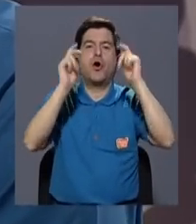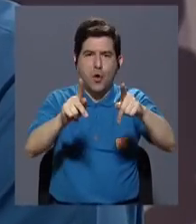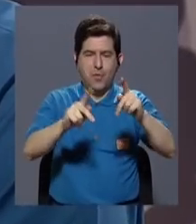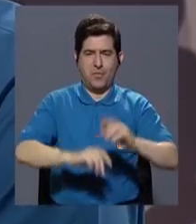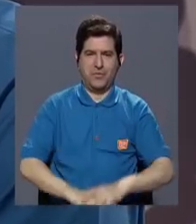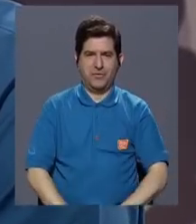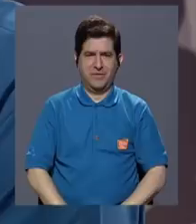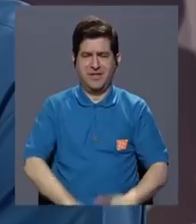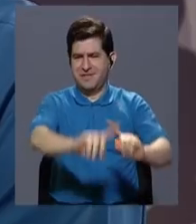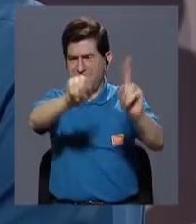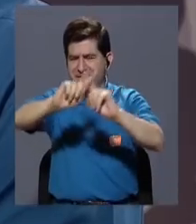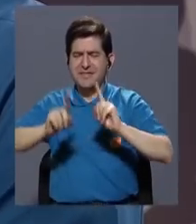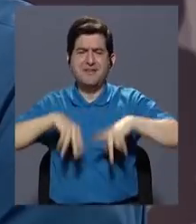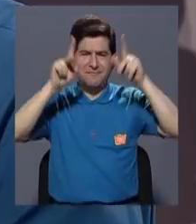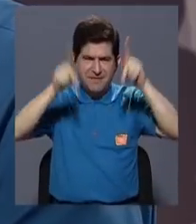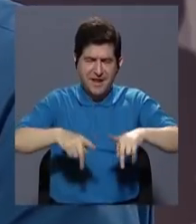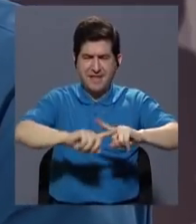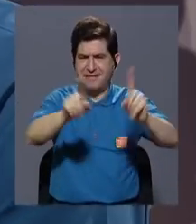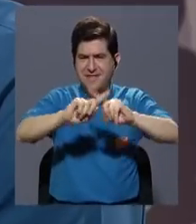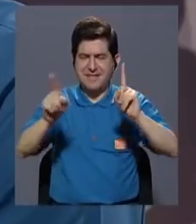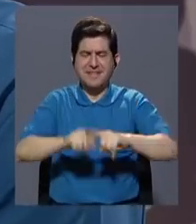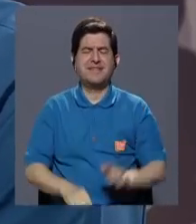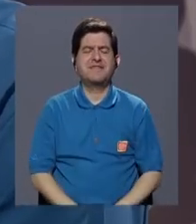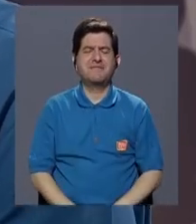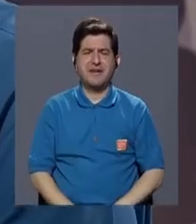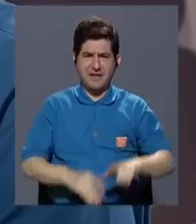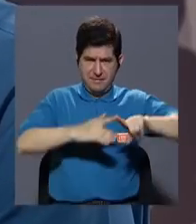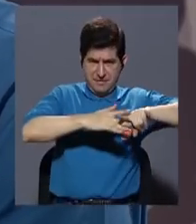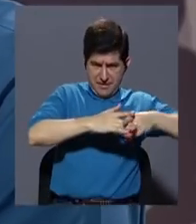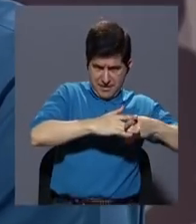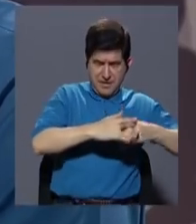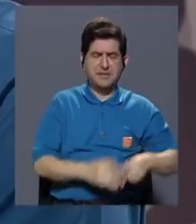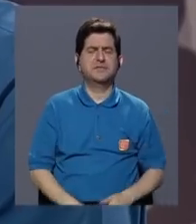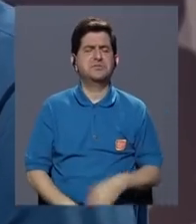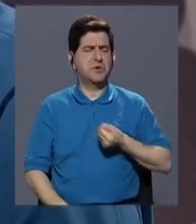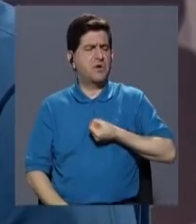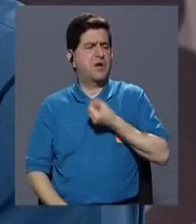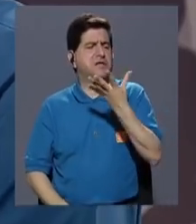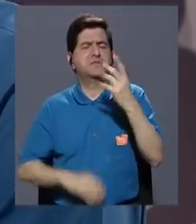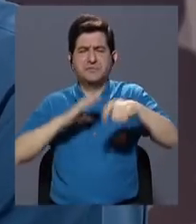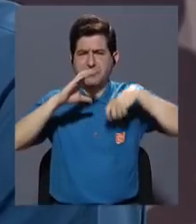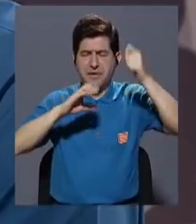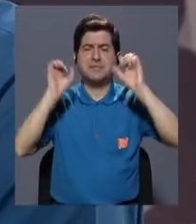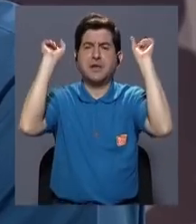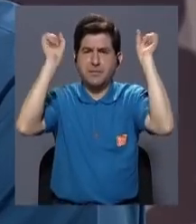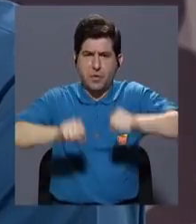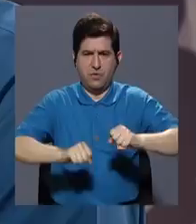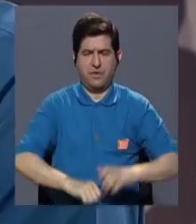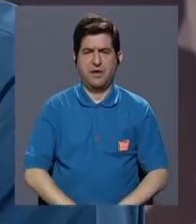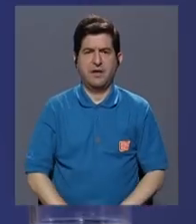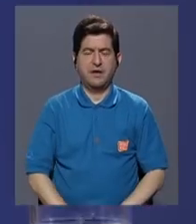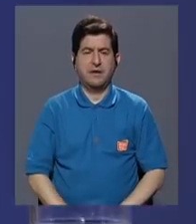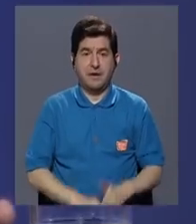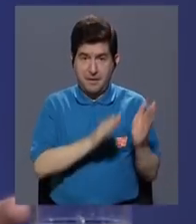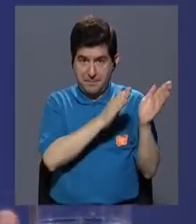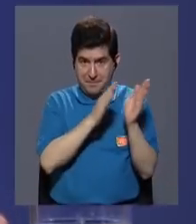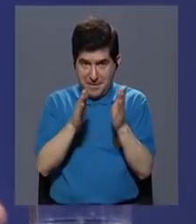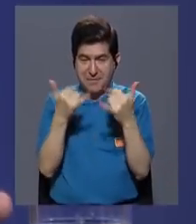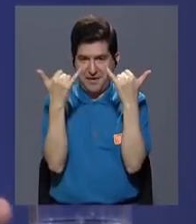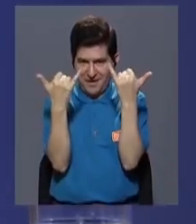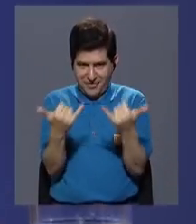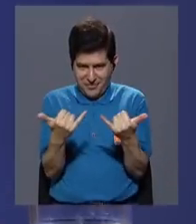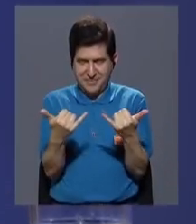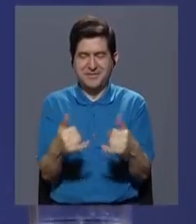colección nos da la posibilidad de que diferentes personas de diferentes orígenes puedan también expresarse cinematográficamente bueno vamos a